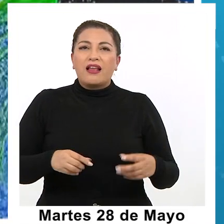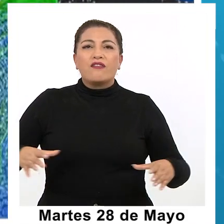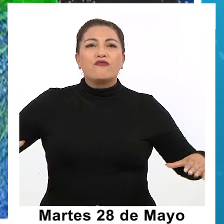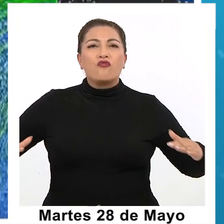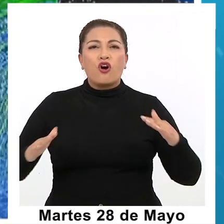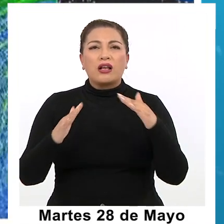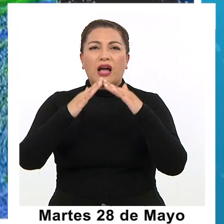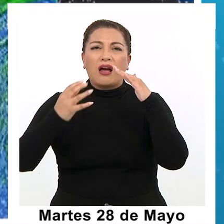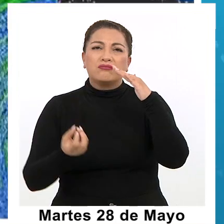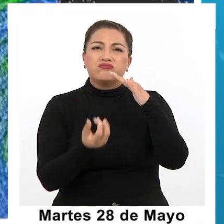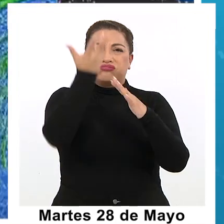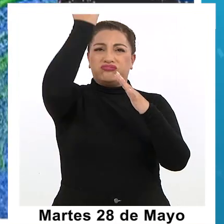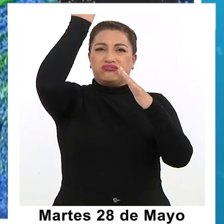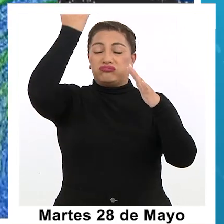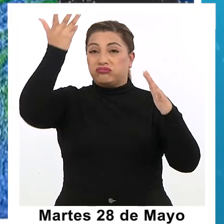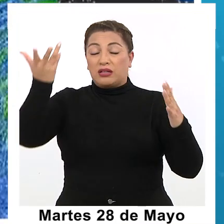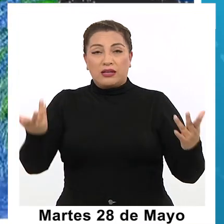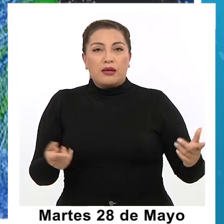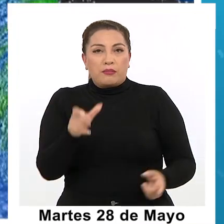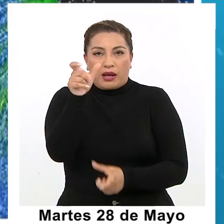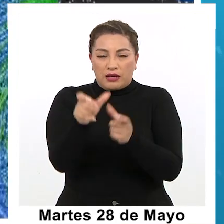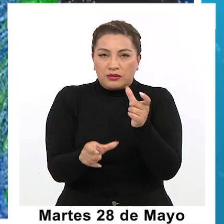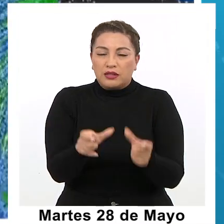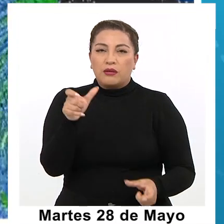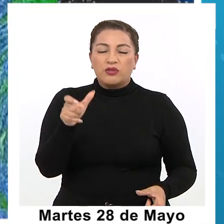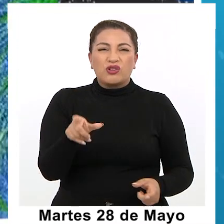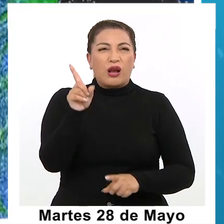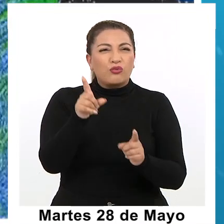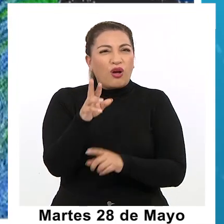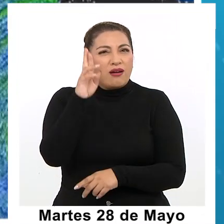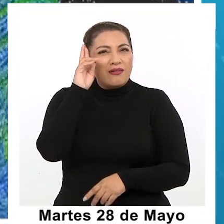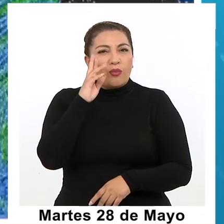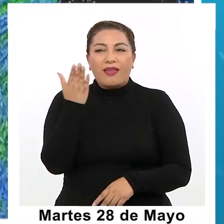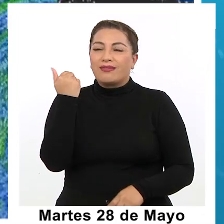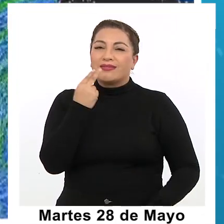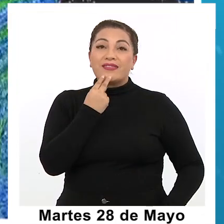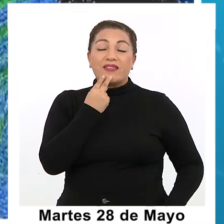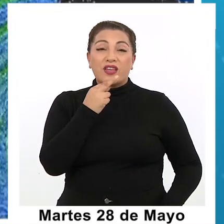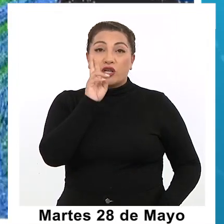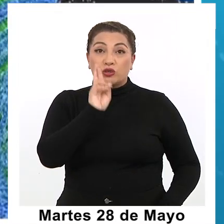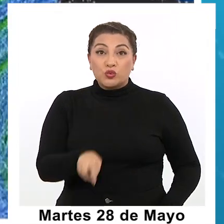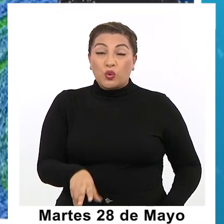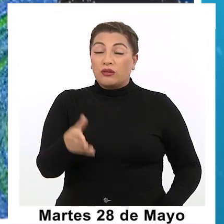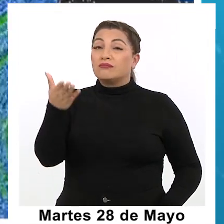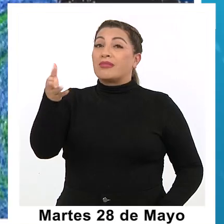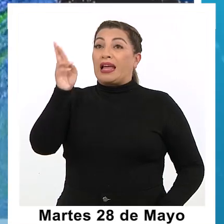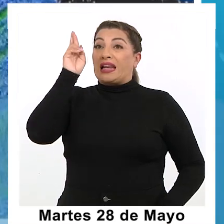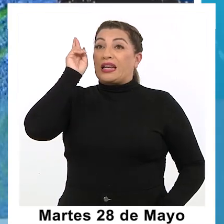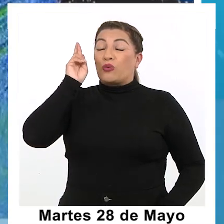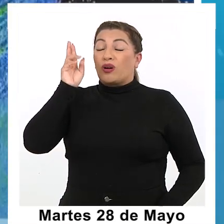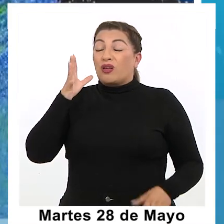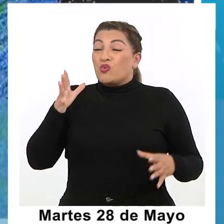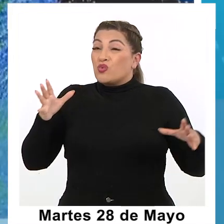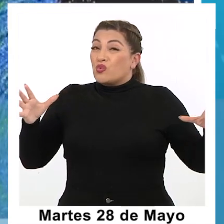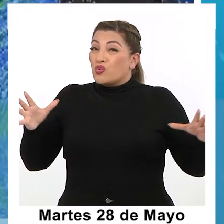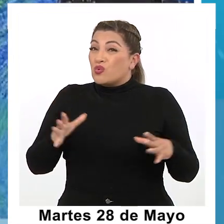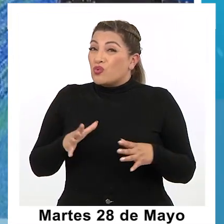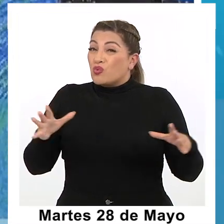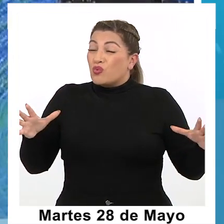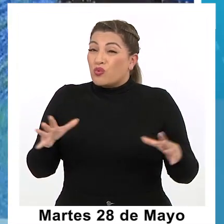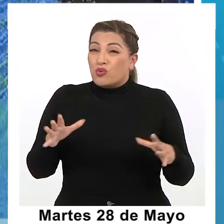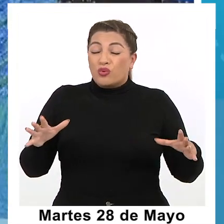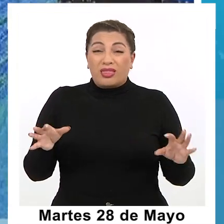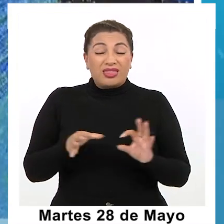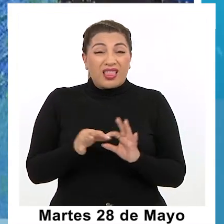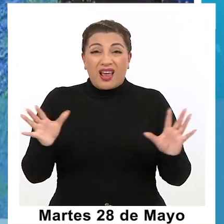volcánica. Realmente, para la gente que se debe acordar, los que vivieron en el sur de Chile en esa época, fue un acabo mundo, terrible,